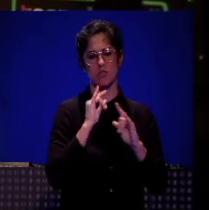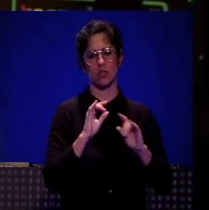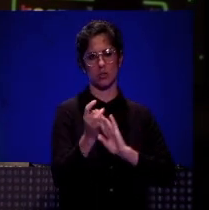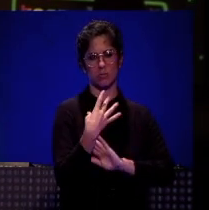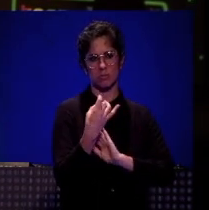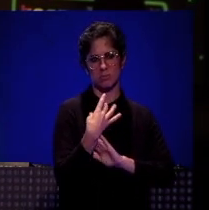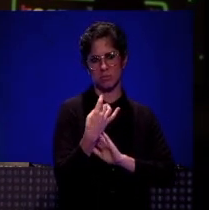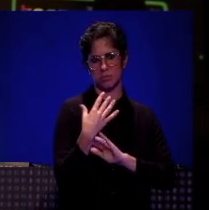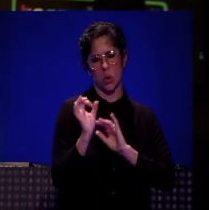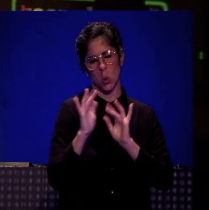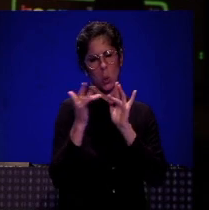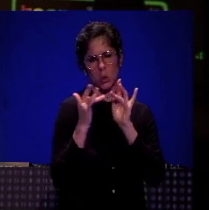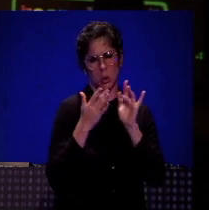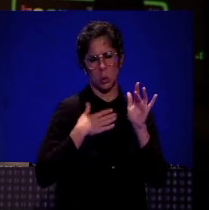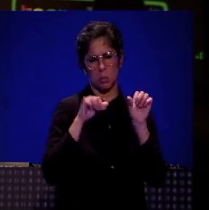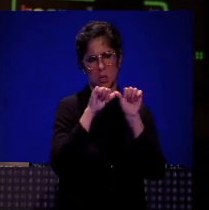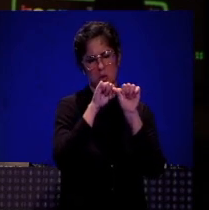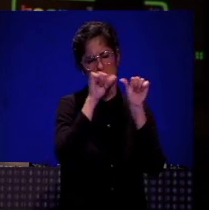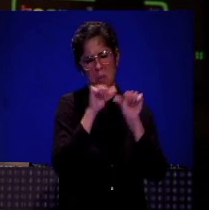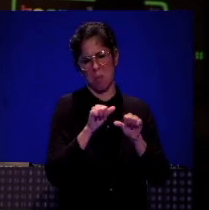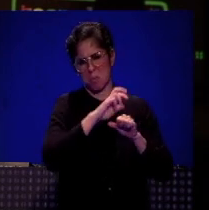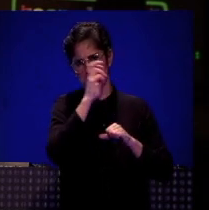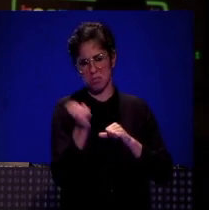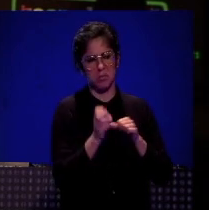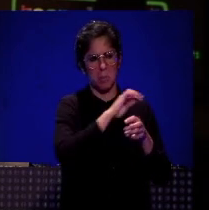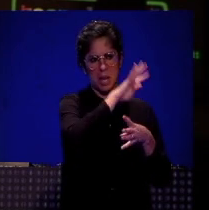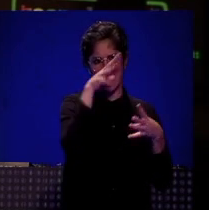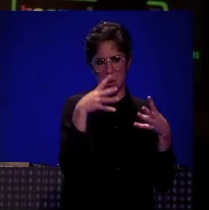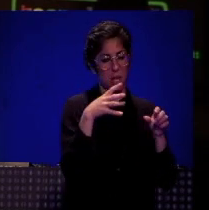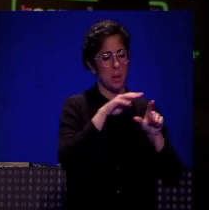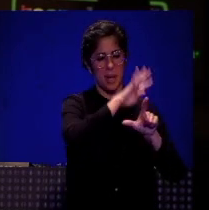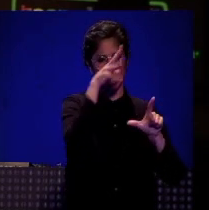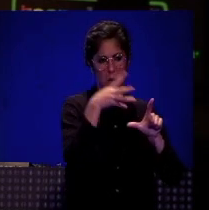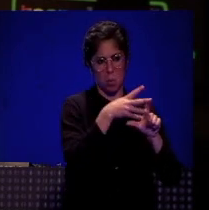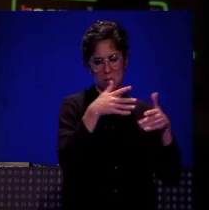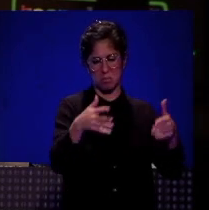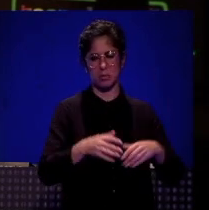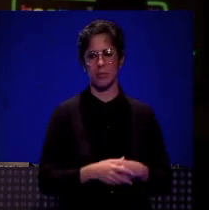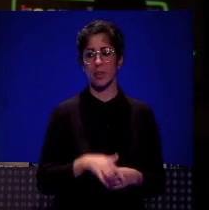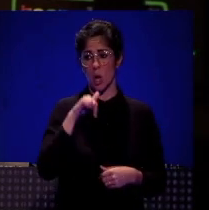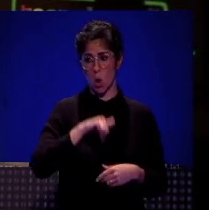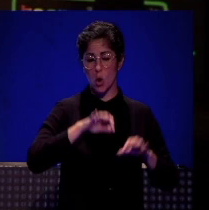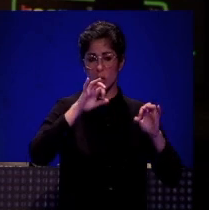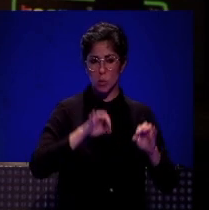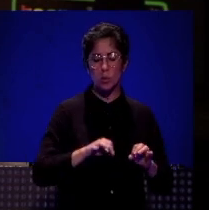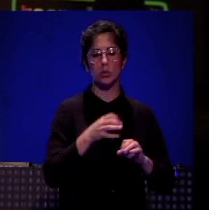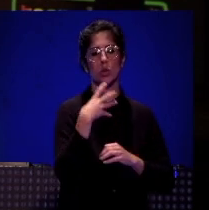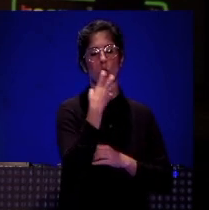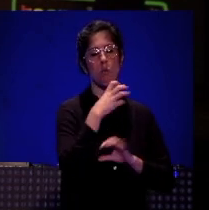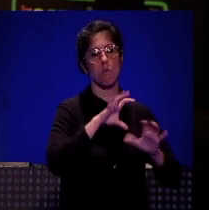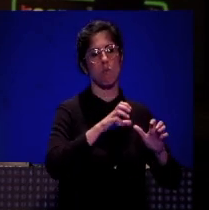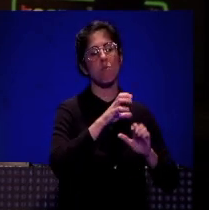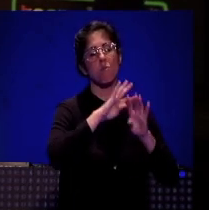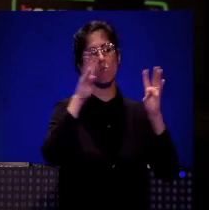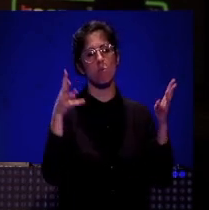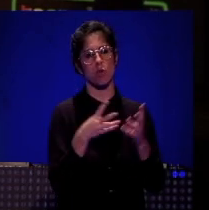formulario esto es cierto hoy mismo hoy se ha lanzado dos podcast y me han escrito sabiendo bien parada ponencia el equipo me ha animado